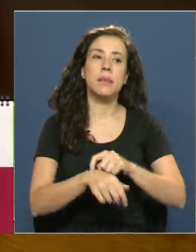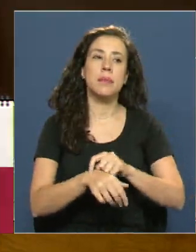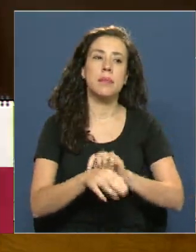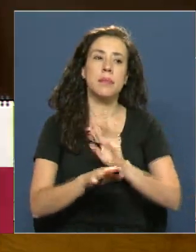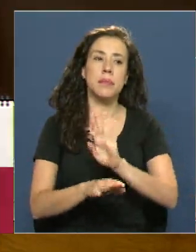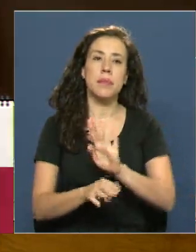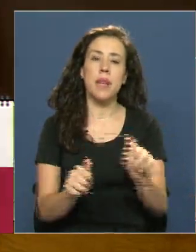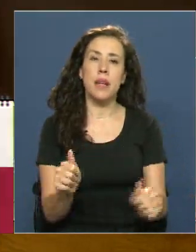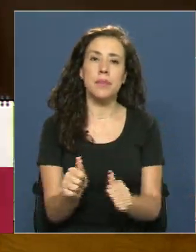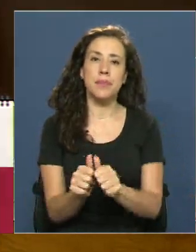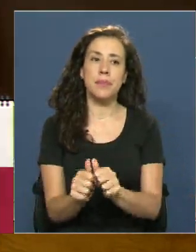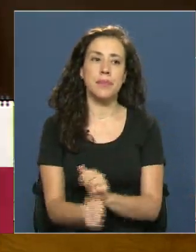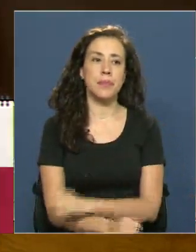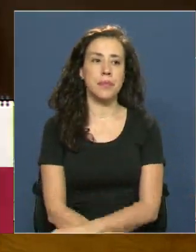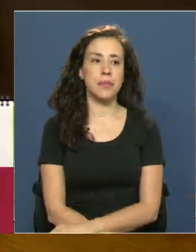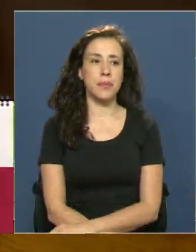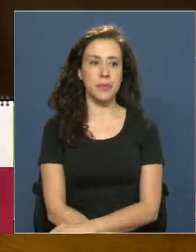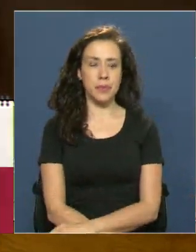favor.